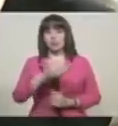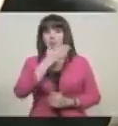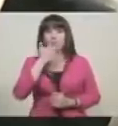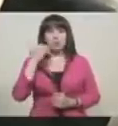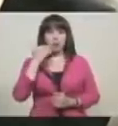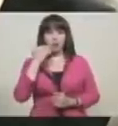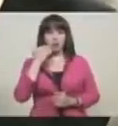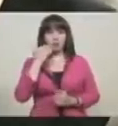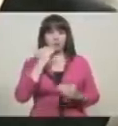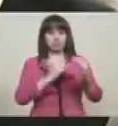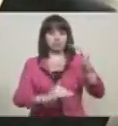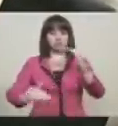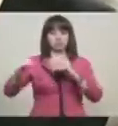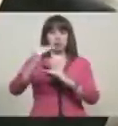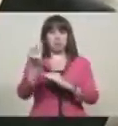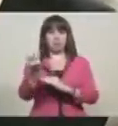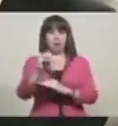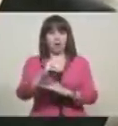Y además,